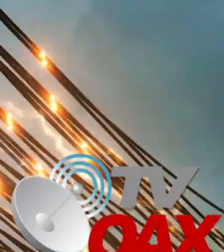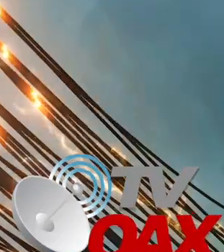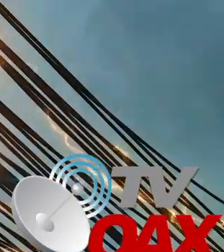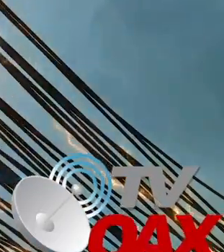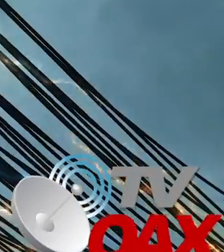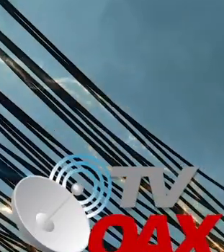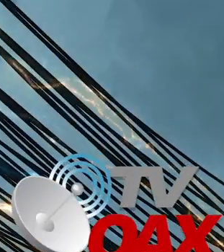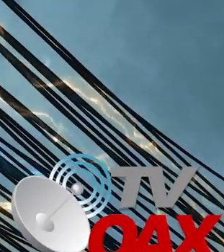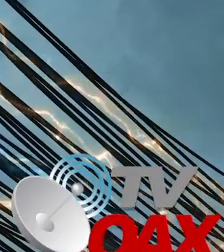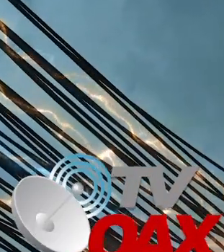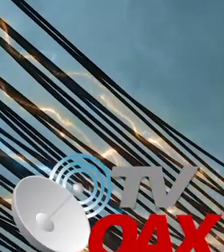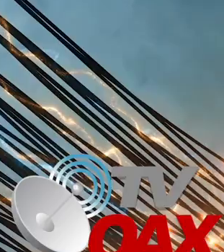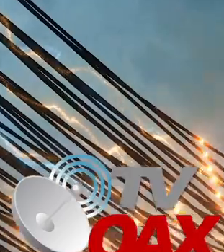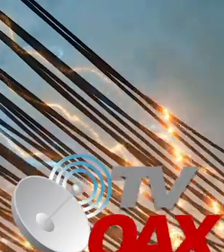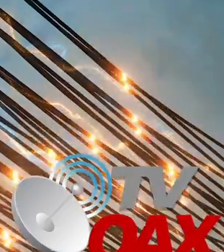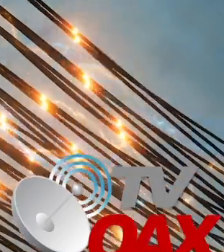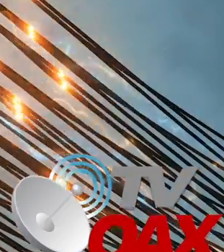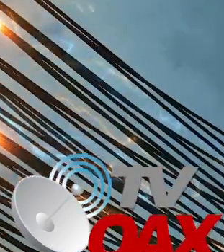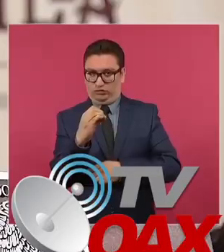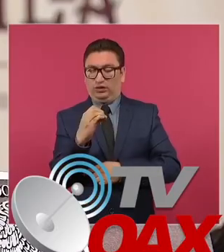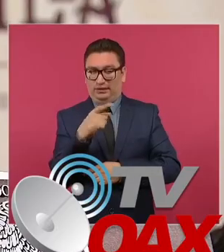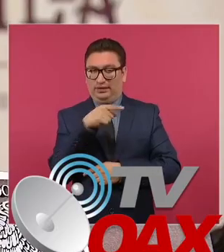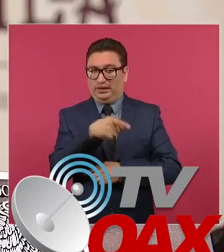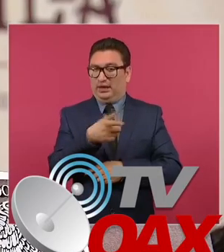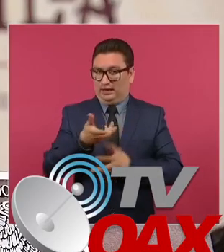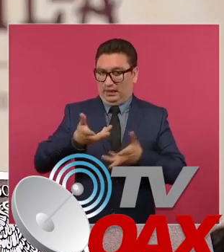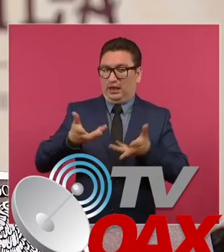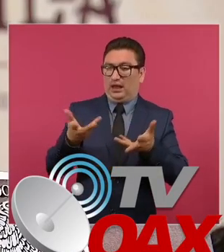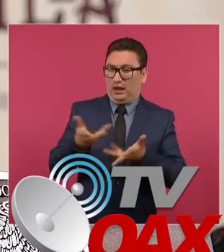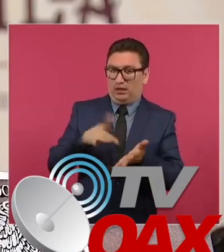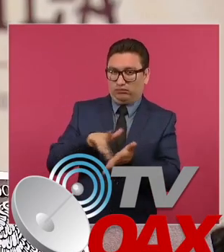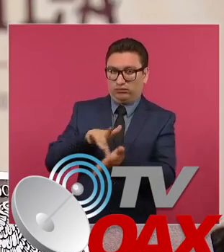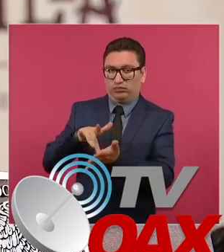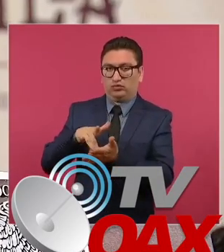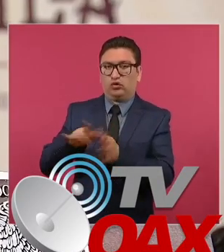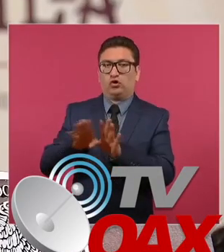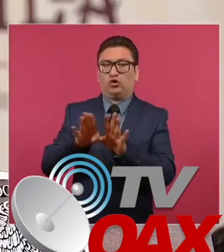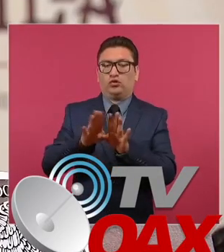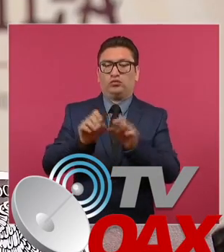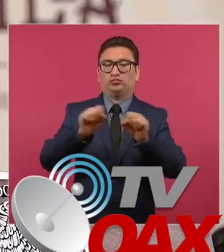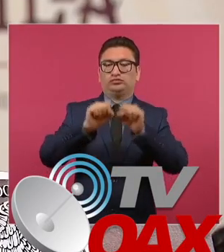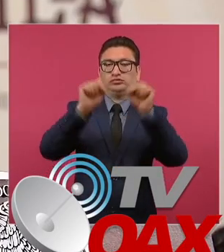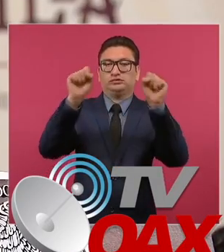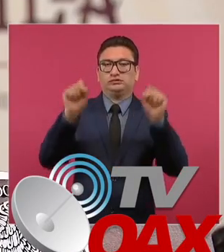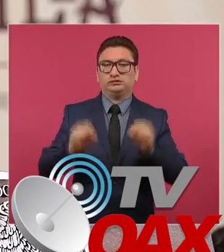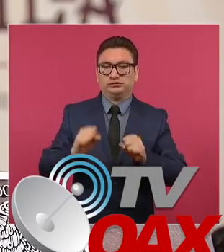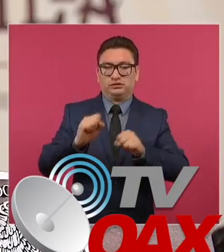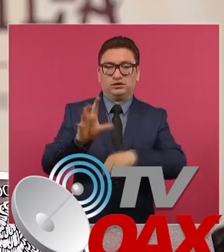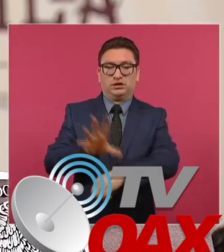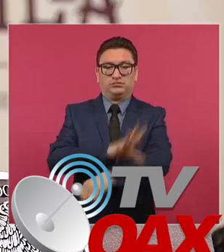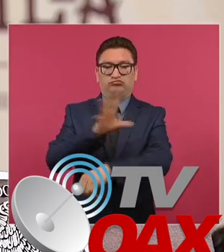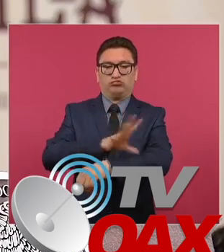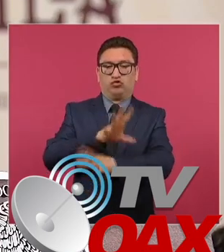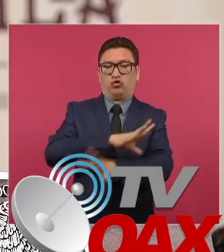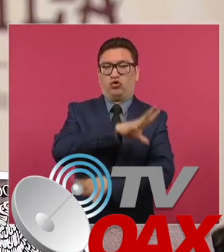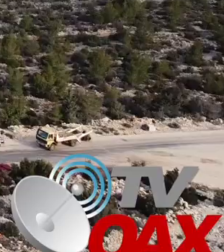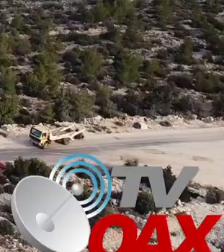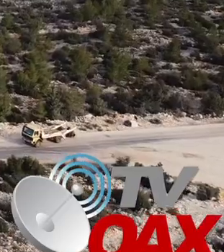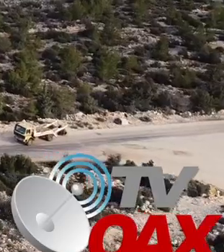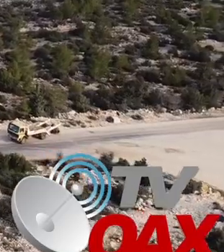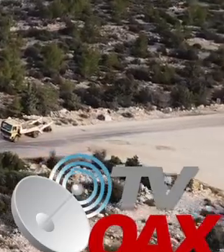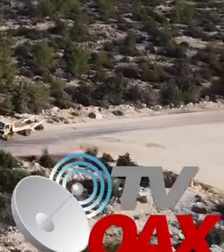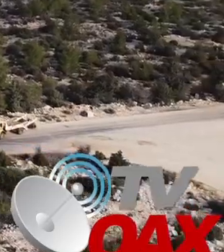Tren Maya en el sureste de México. Manuel Bartlett, director general de la Comisión Federal de